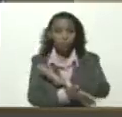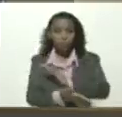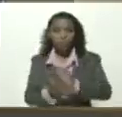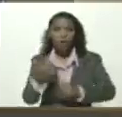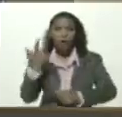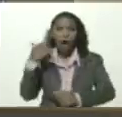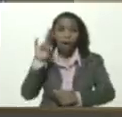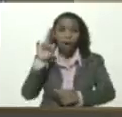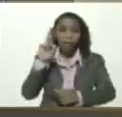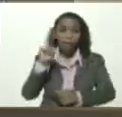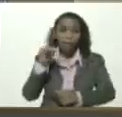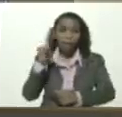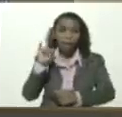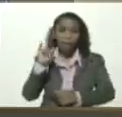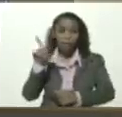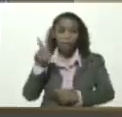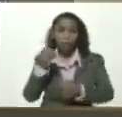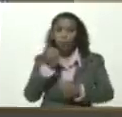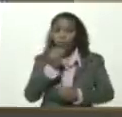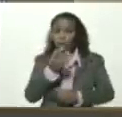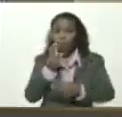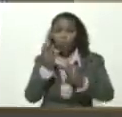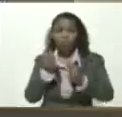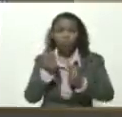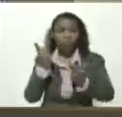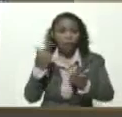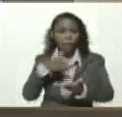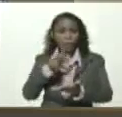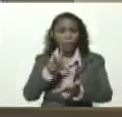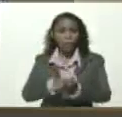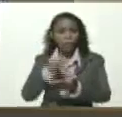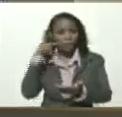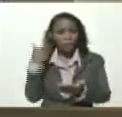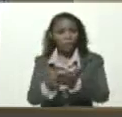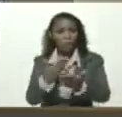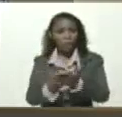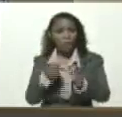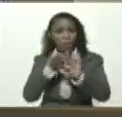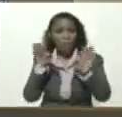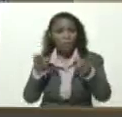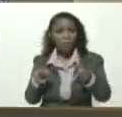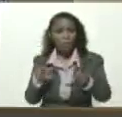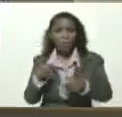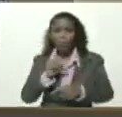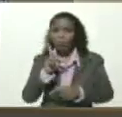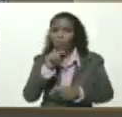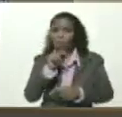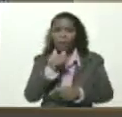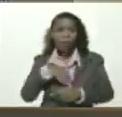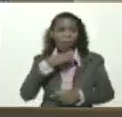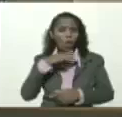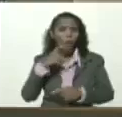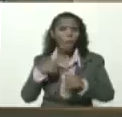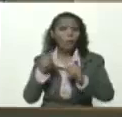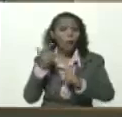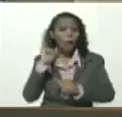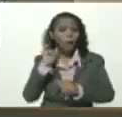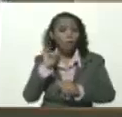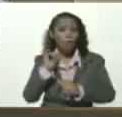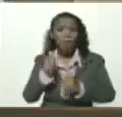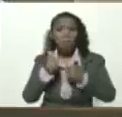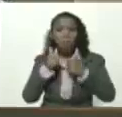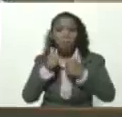una buena cifra de acreditación de los testigos de mesa. No es suficiente, pero lleva un buen